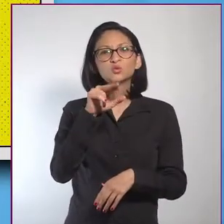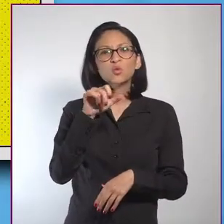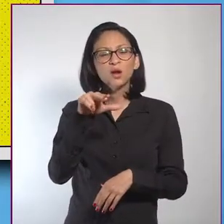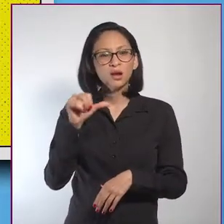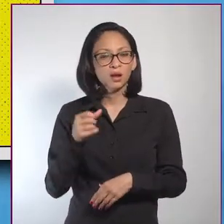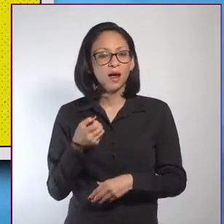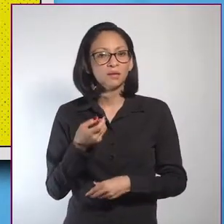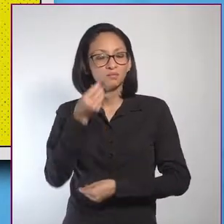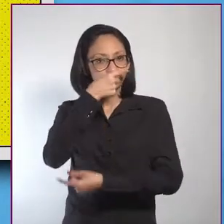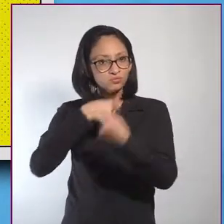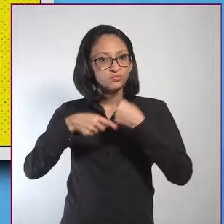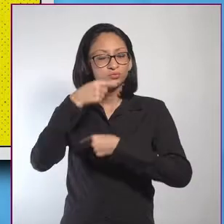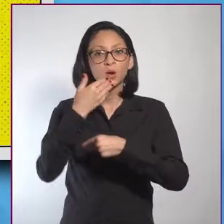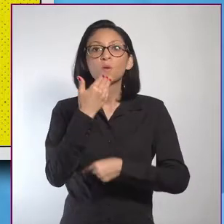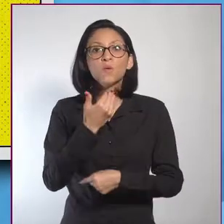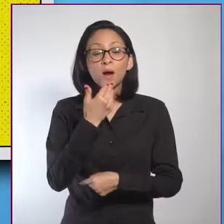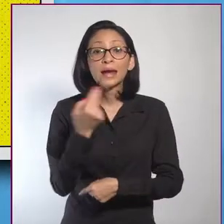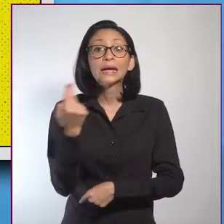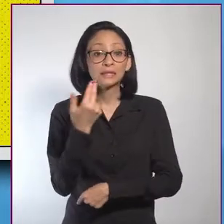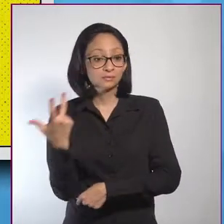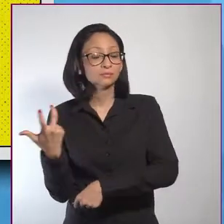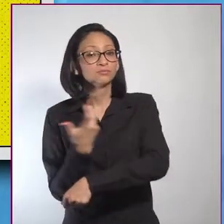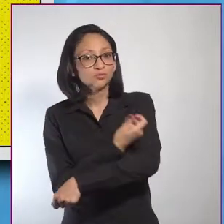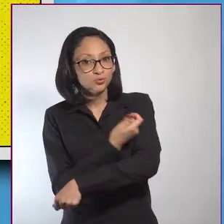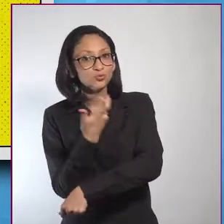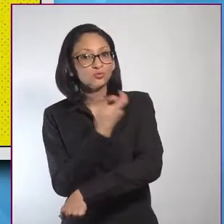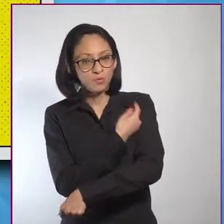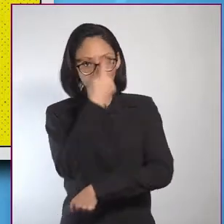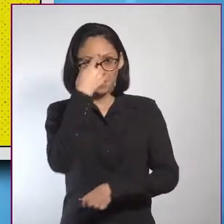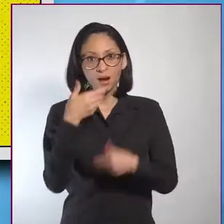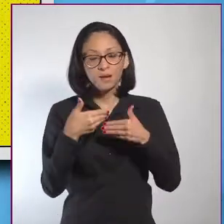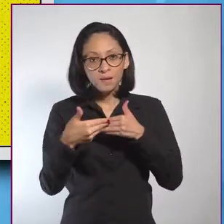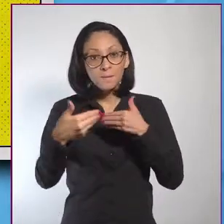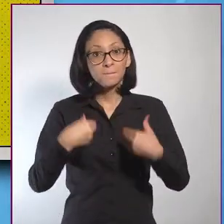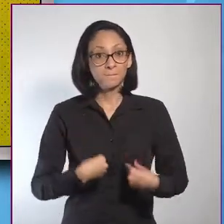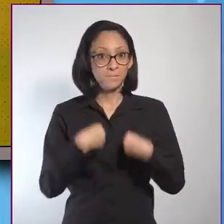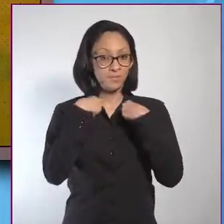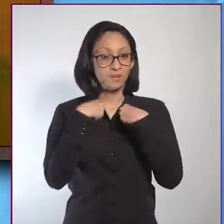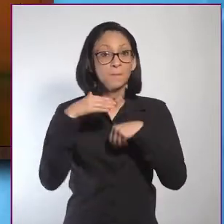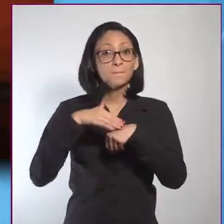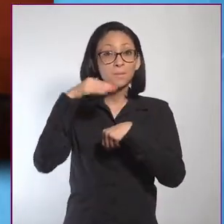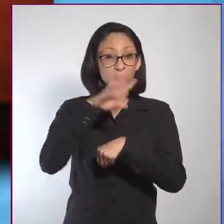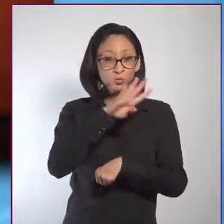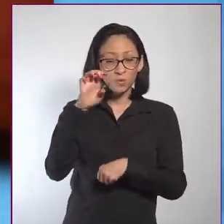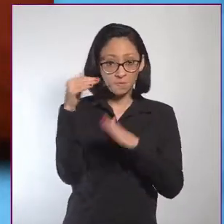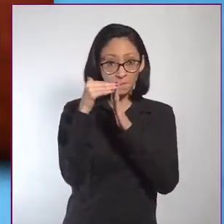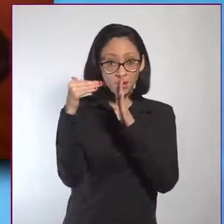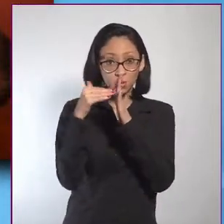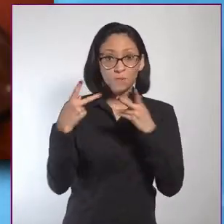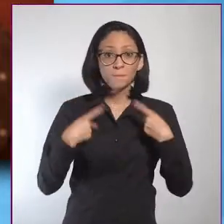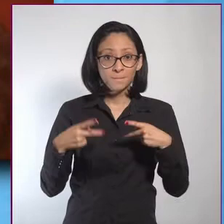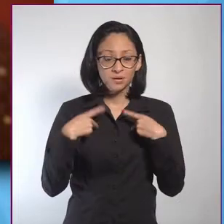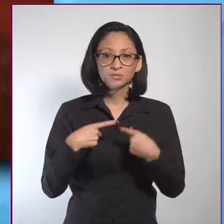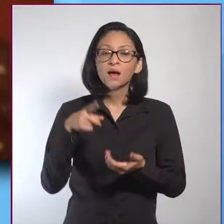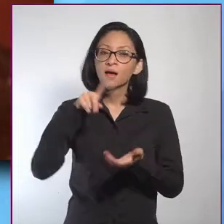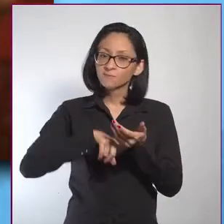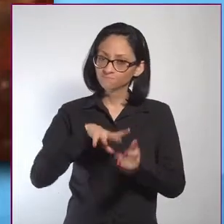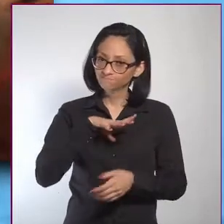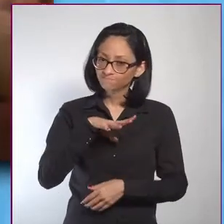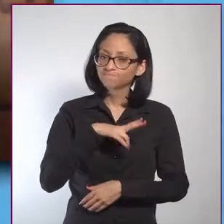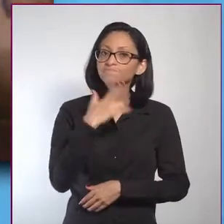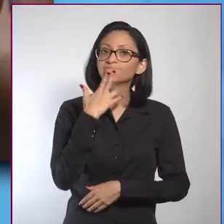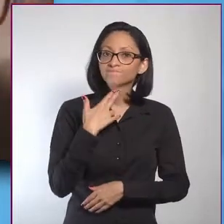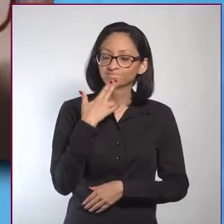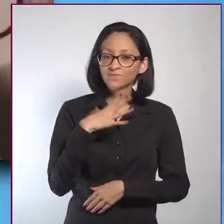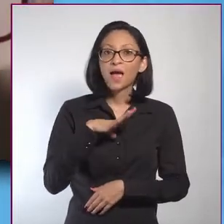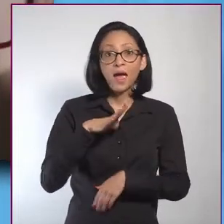Necesitan inyecciones de insulina para sobrevivir. Más de 400 millones de personas son diabéticas y corren